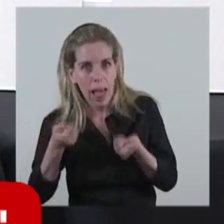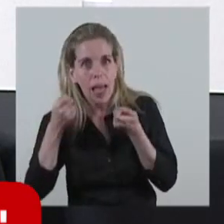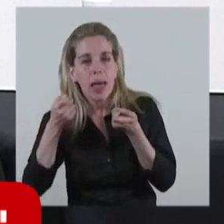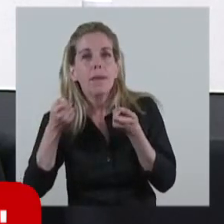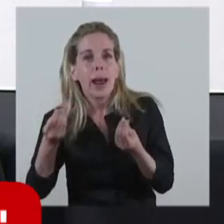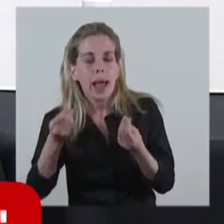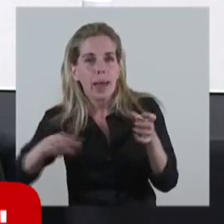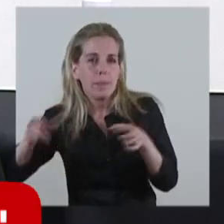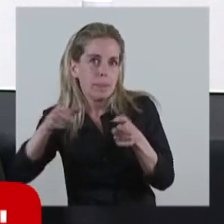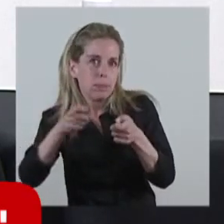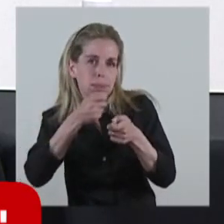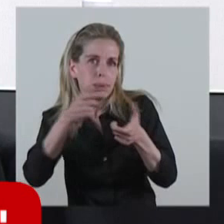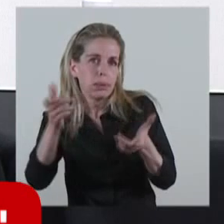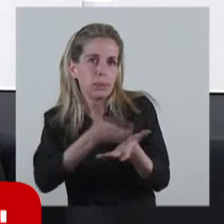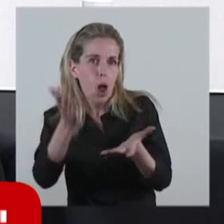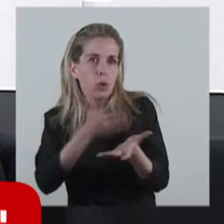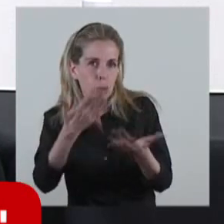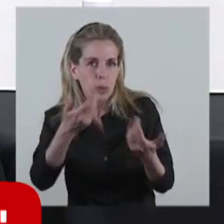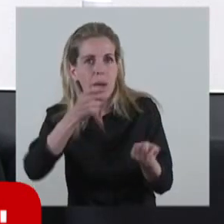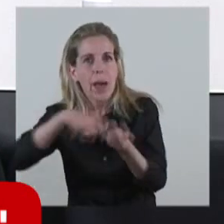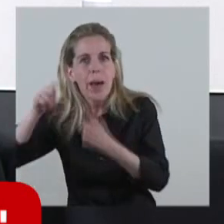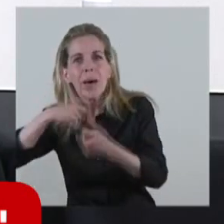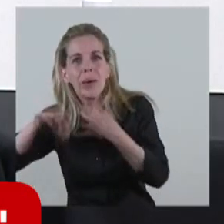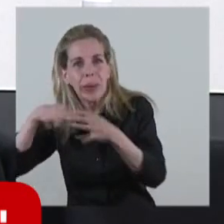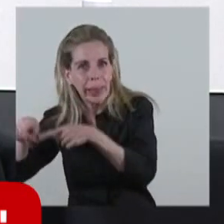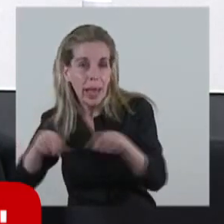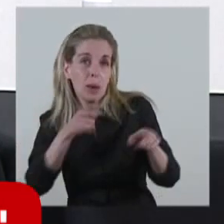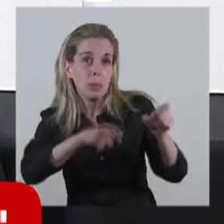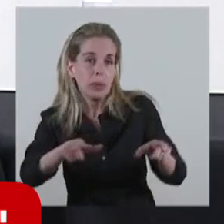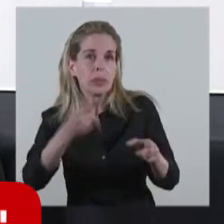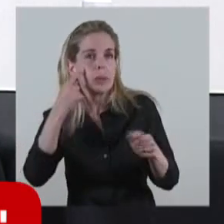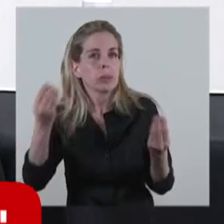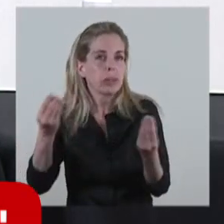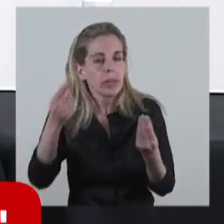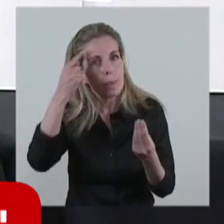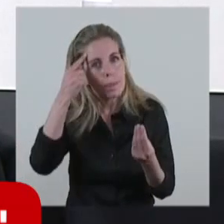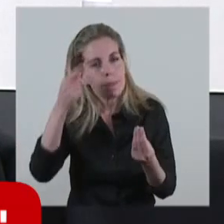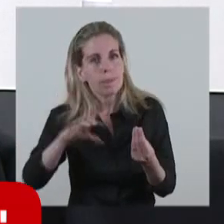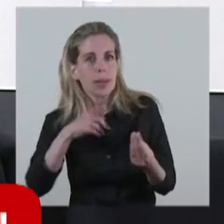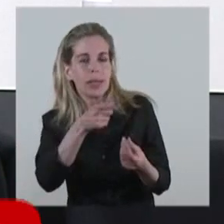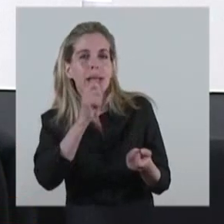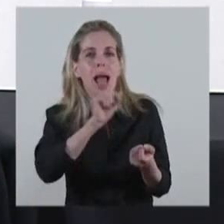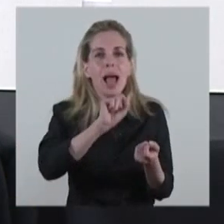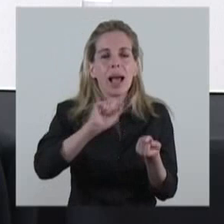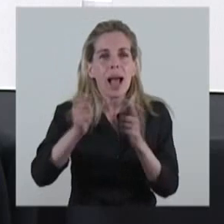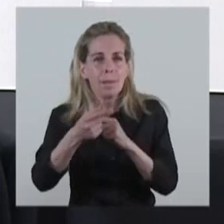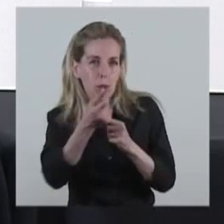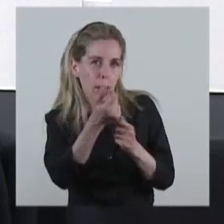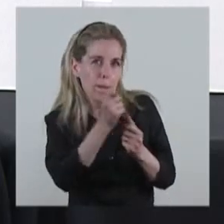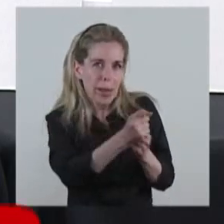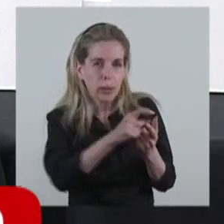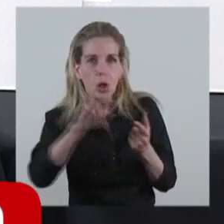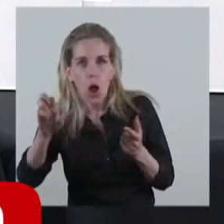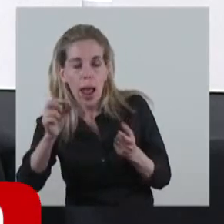que circule la mercadería, pero que no pierdan esa expectativa de posible cambio o fluctuación en materia cambiaria.